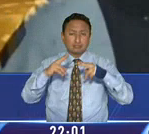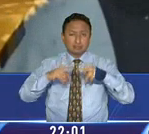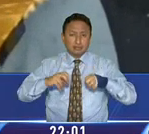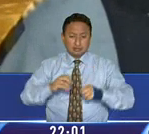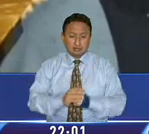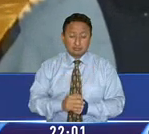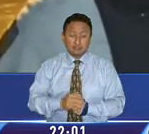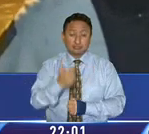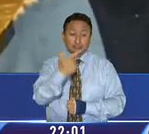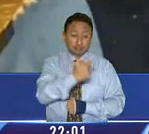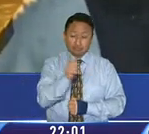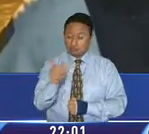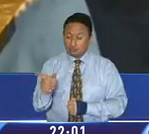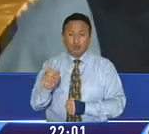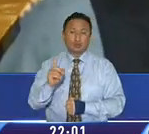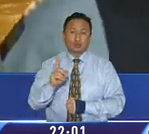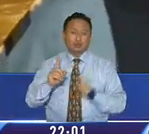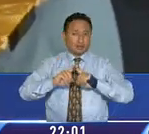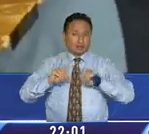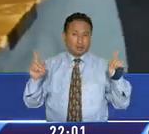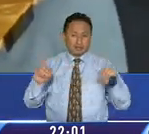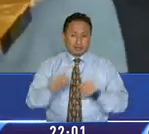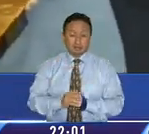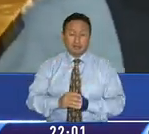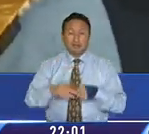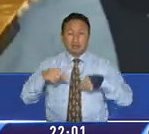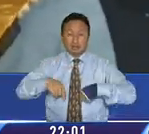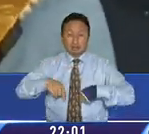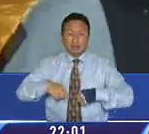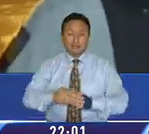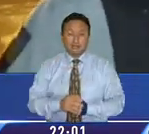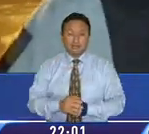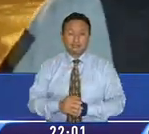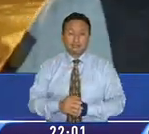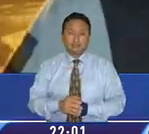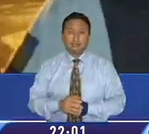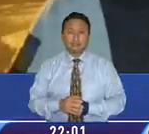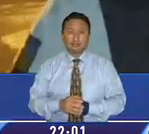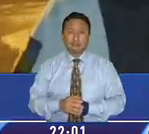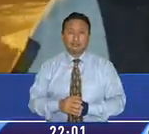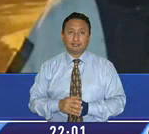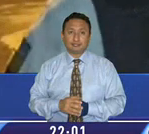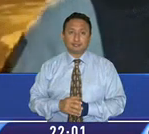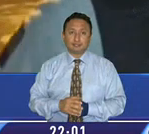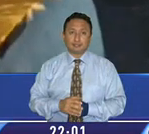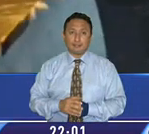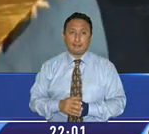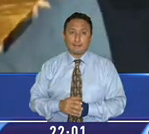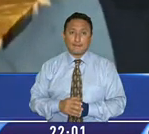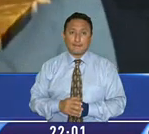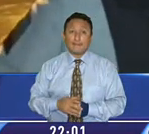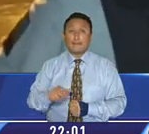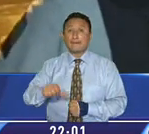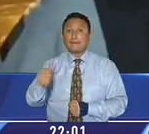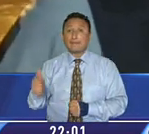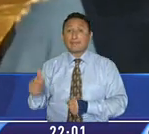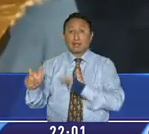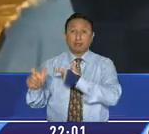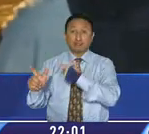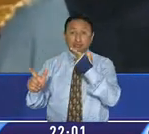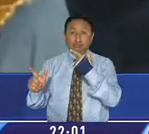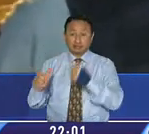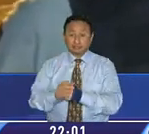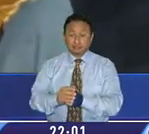misma arma, ya encontramos elementos balísticos, acá no, eso quiere decir que acá ya fue perpetrado con un tipo de revólver. Entonces